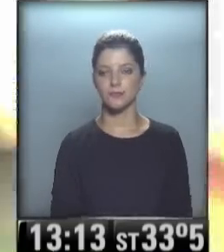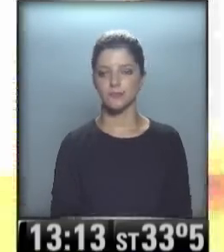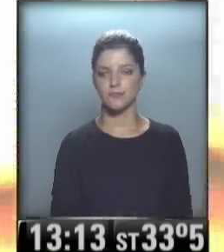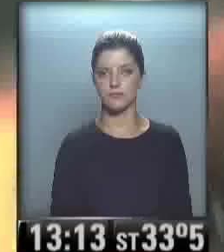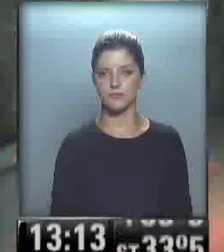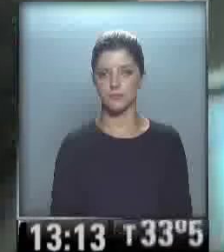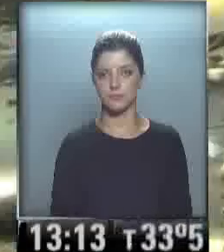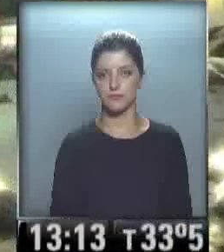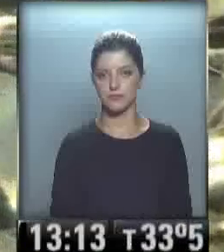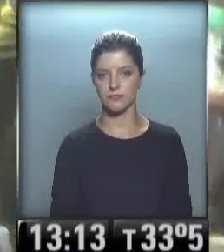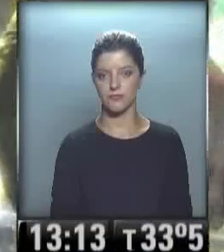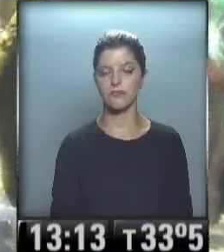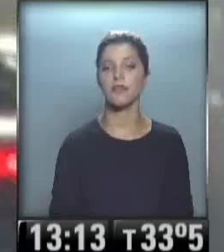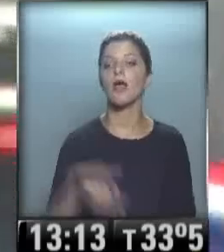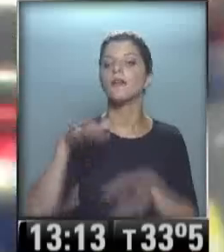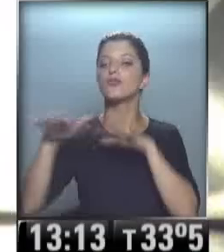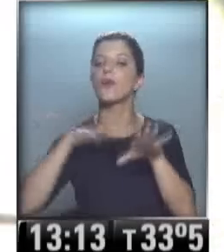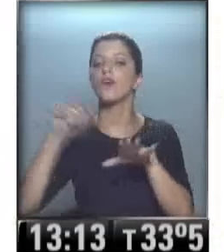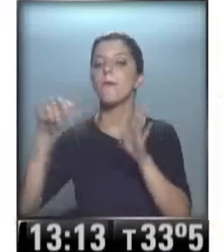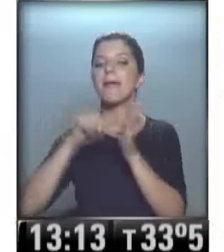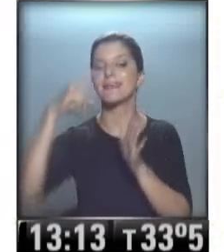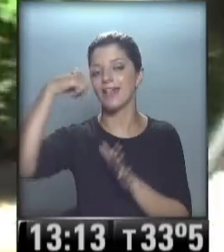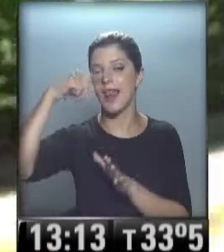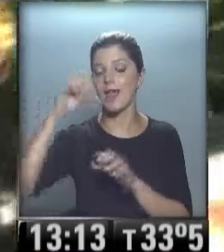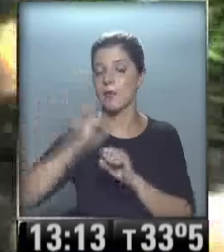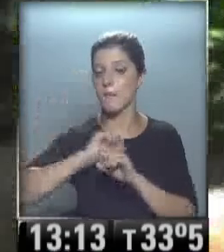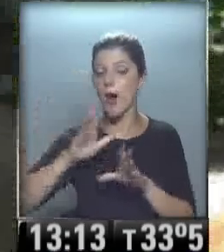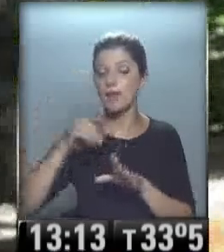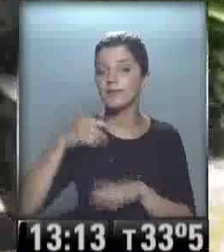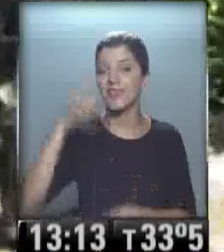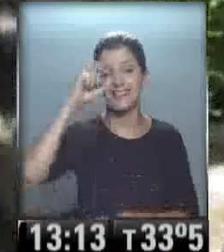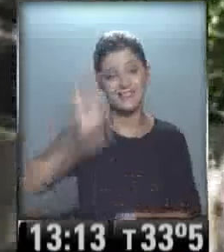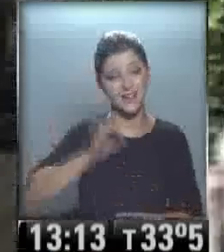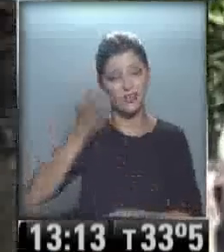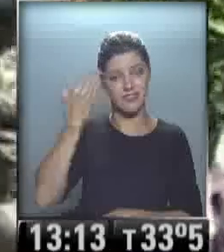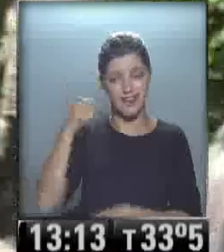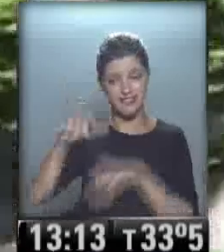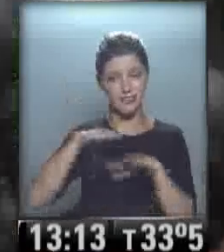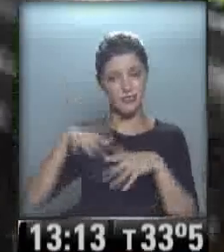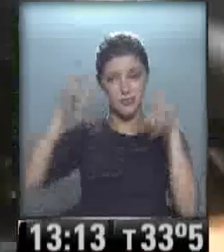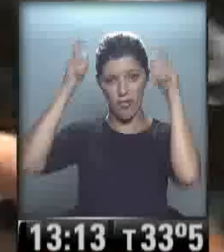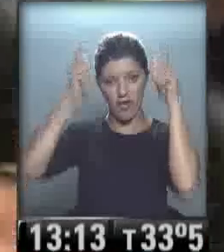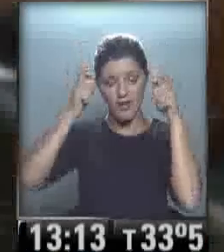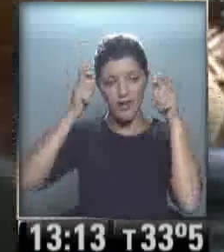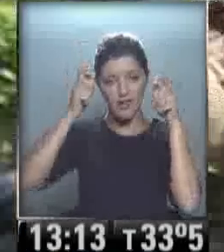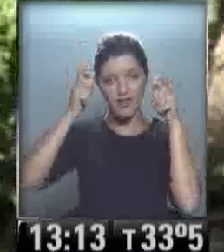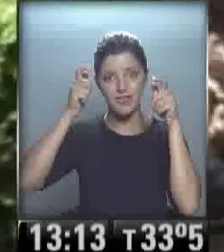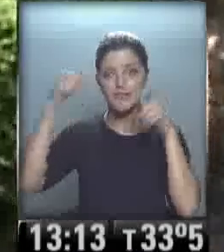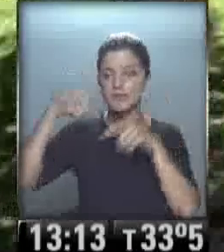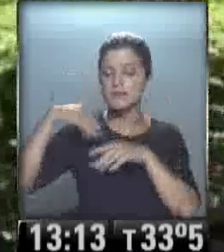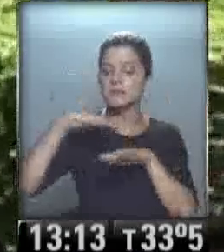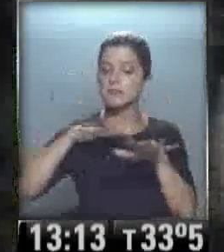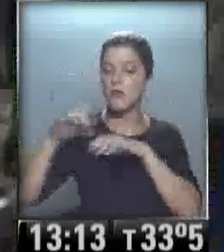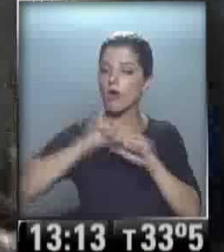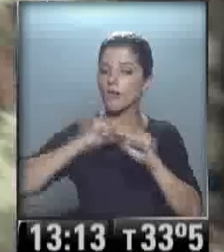bloque tensión en Tailandia desde hace una década esta monarquía constitucional del sudeste asiático vive una